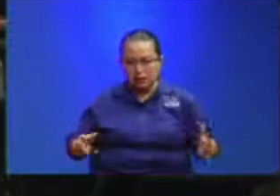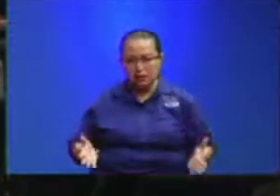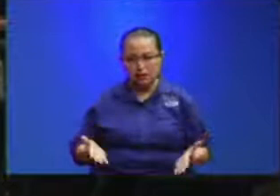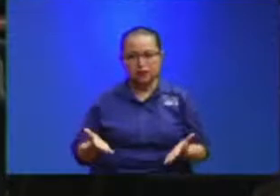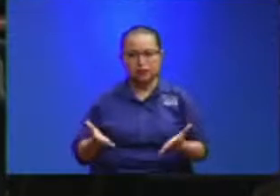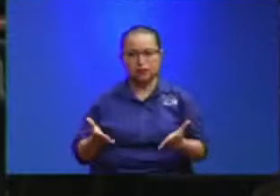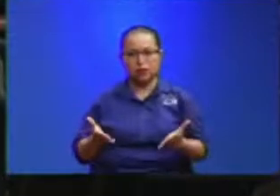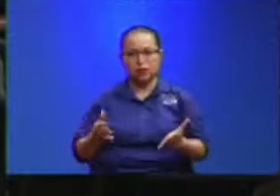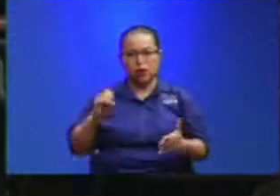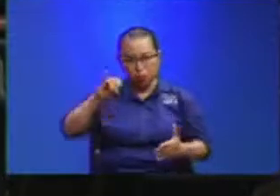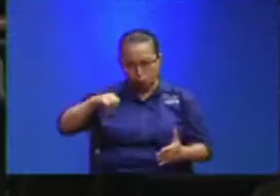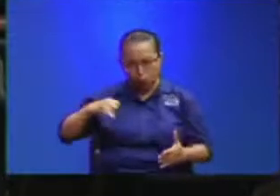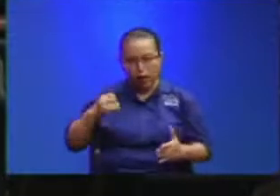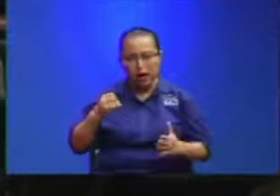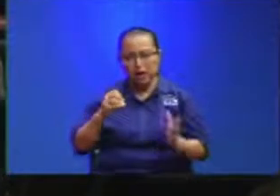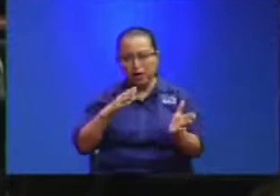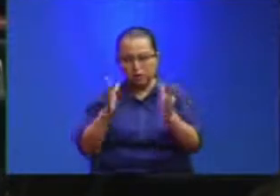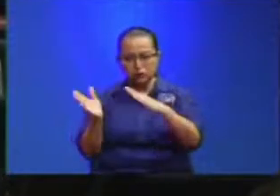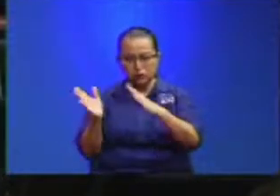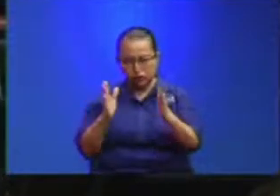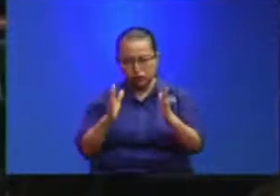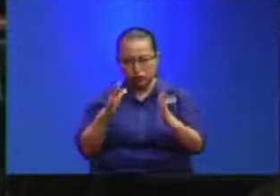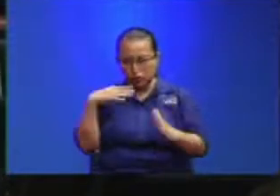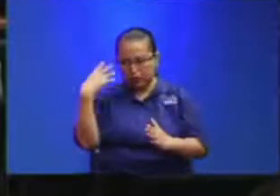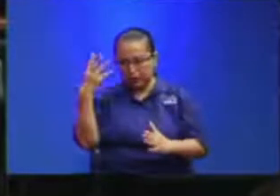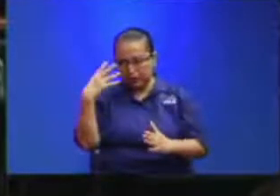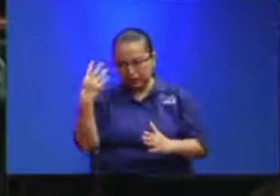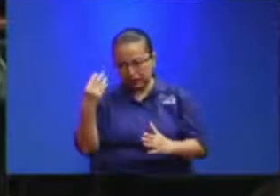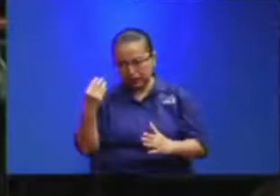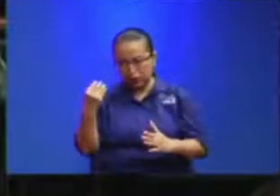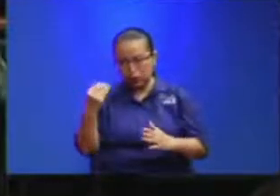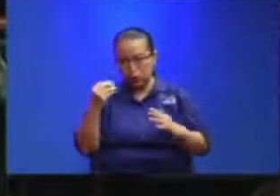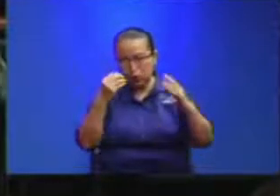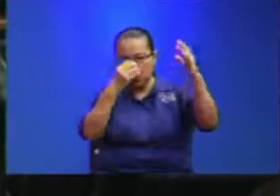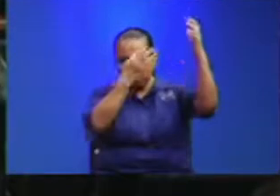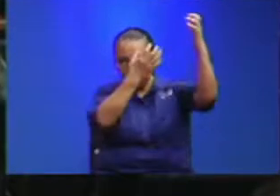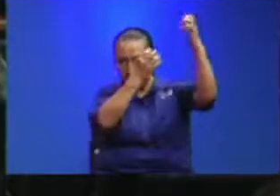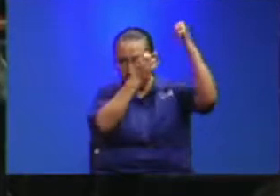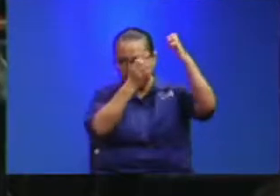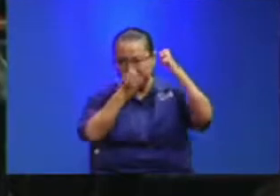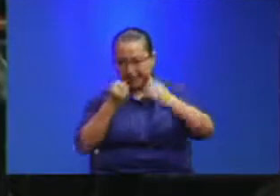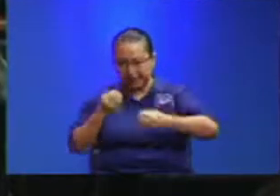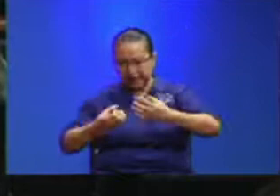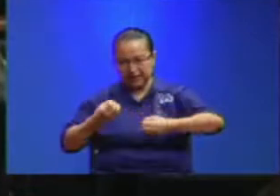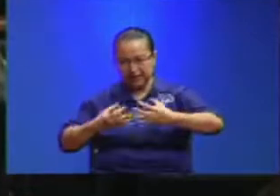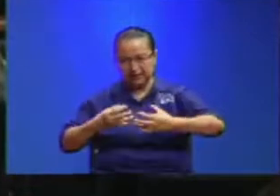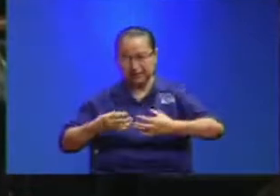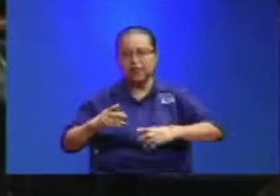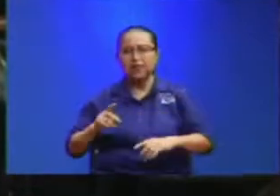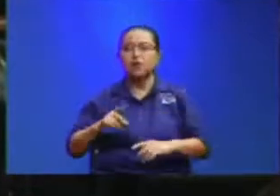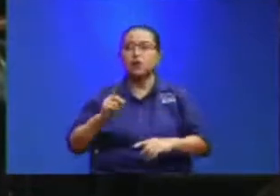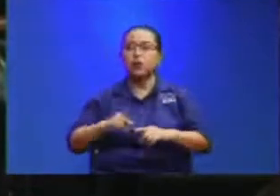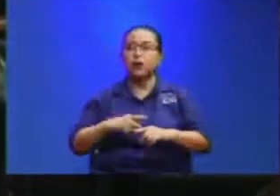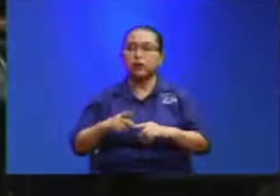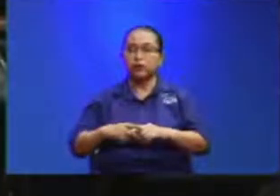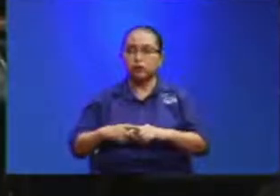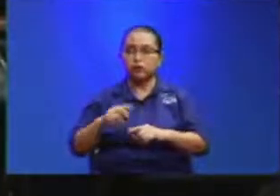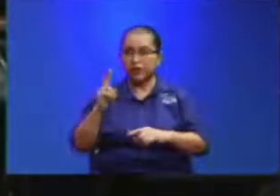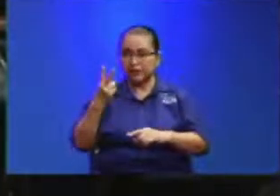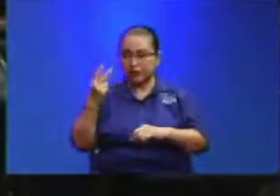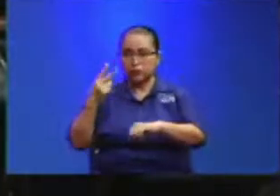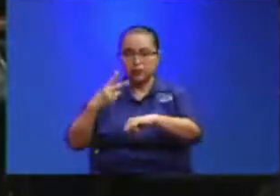juan el bautista con el espíritu de lías cuando venga la segunda vez el señor